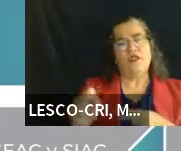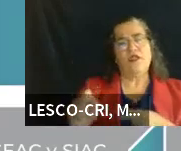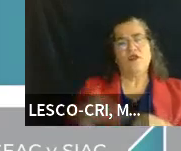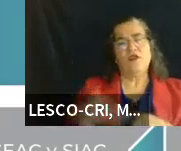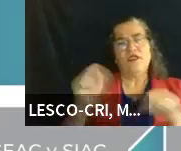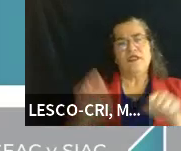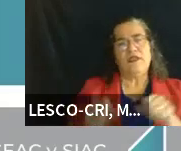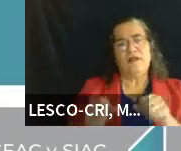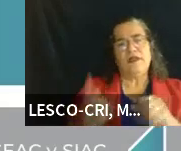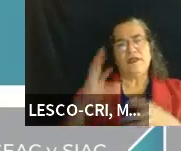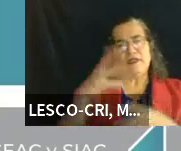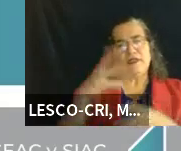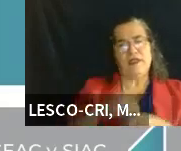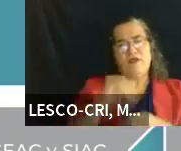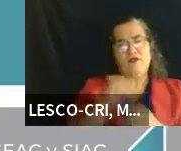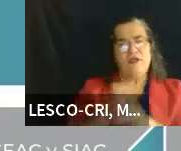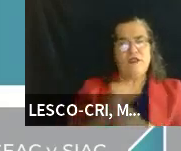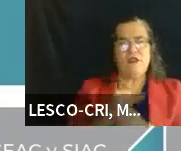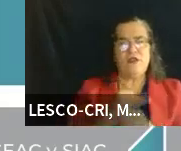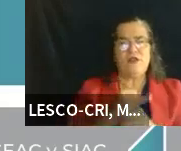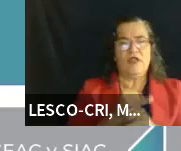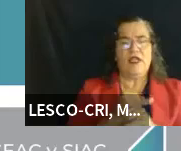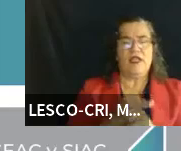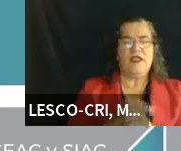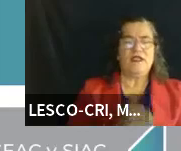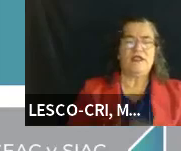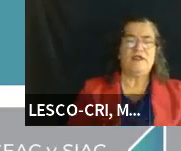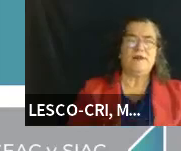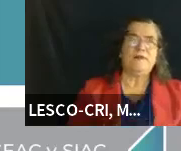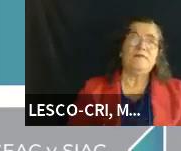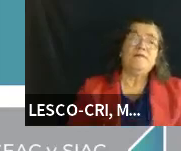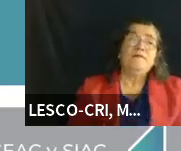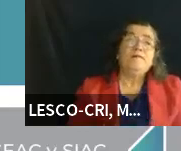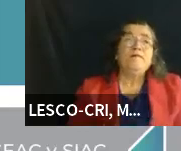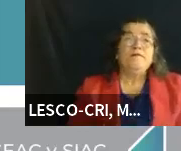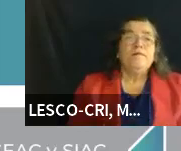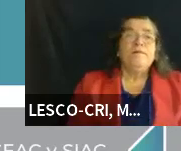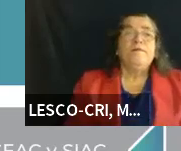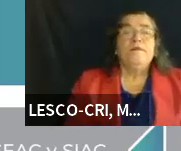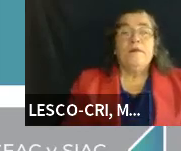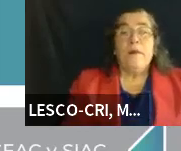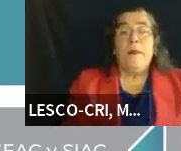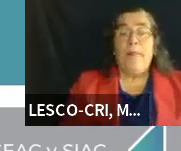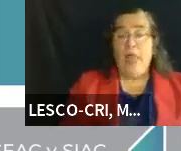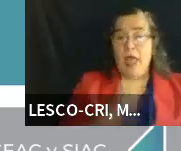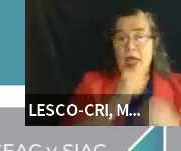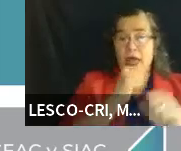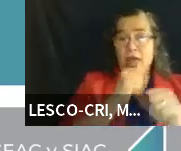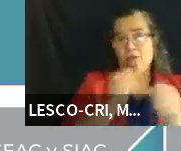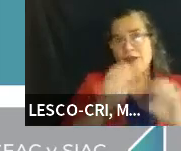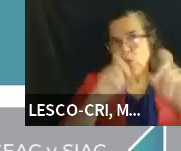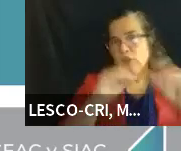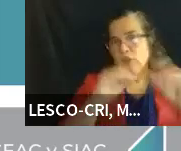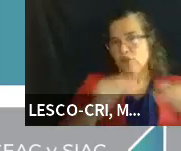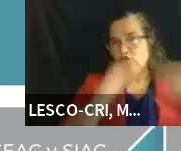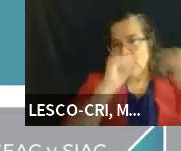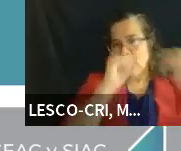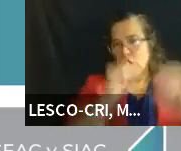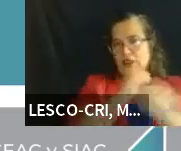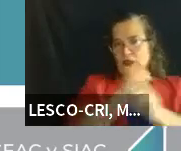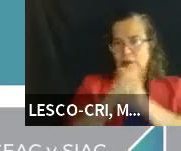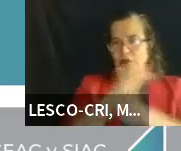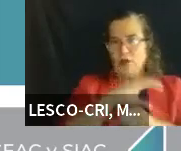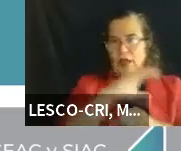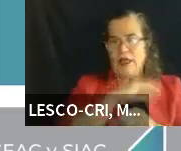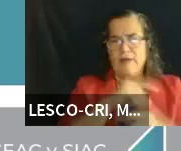internos o institucionales más remitidos a las instituciones de educación superior de aseguramiento de la calidad. Y si todas estas referencias